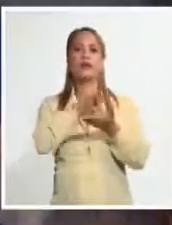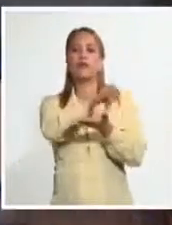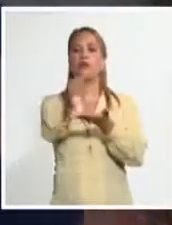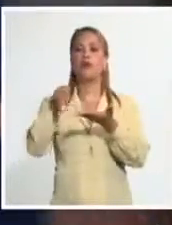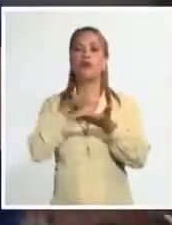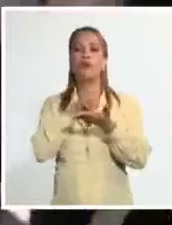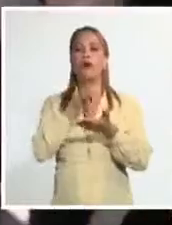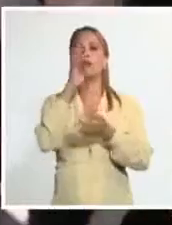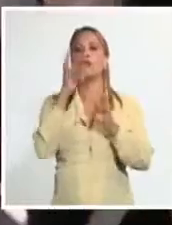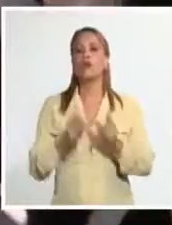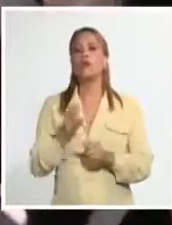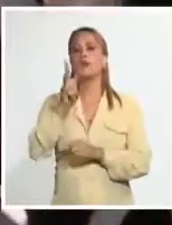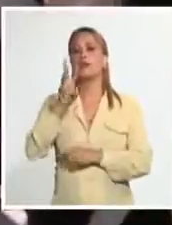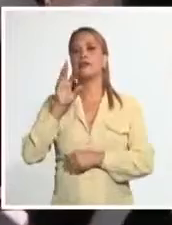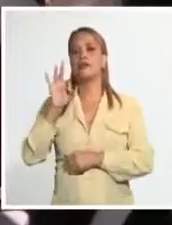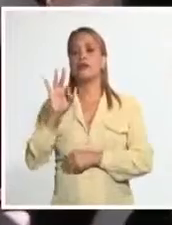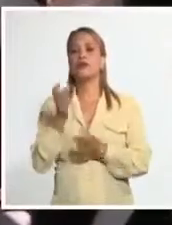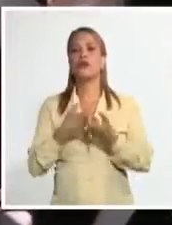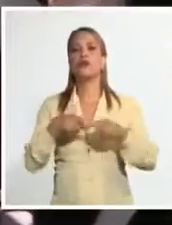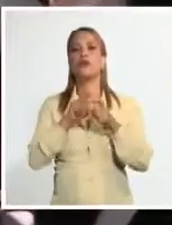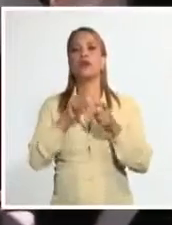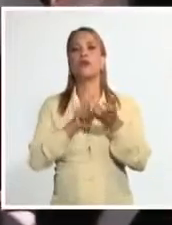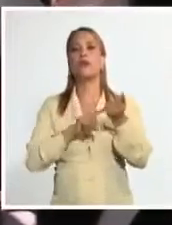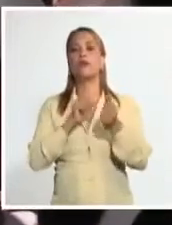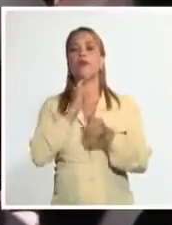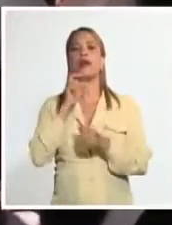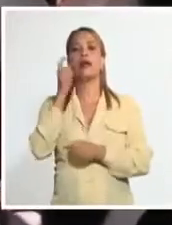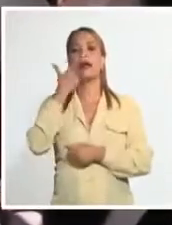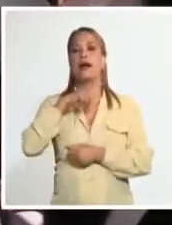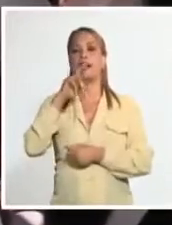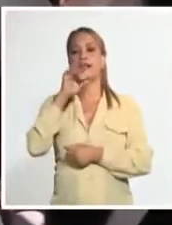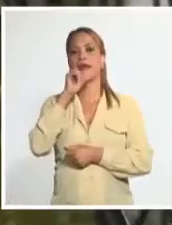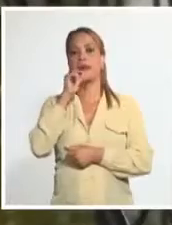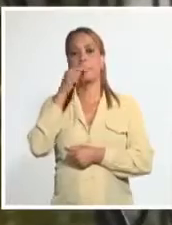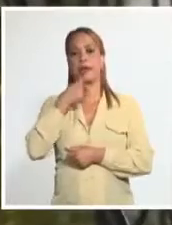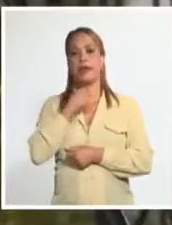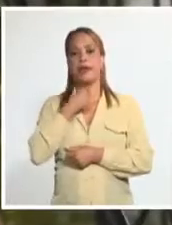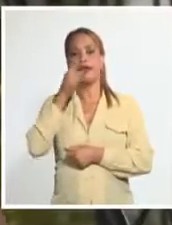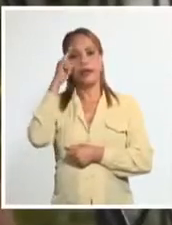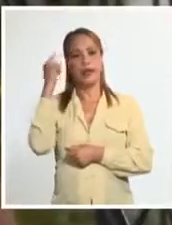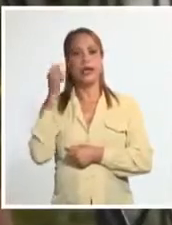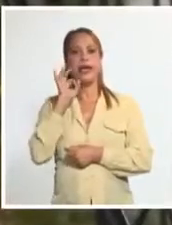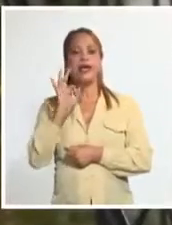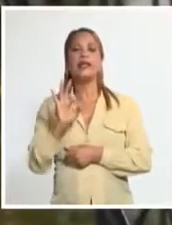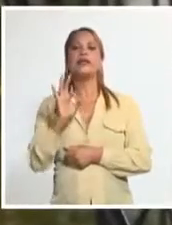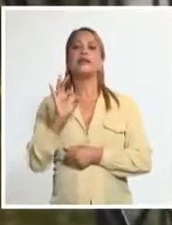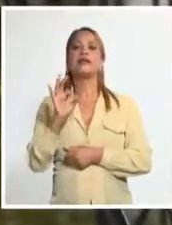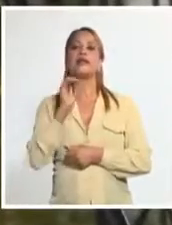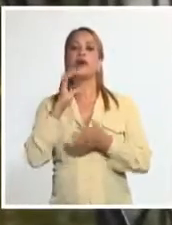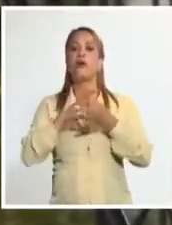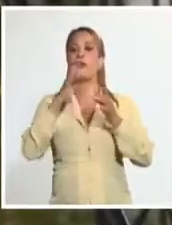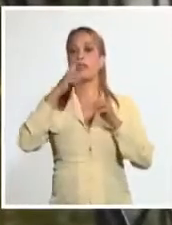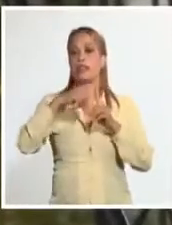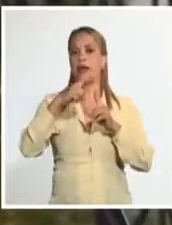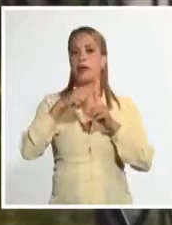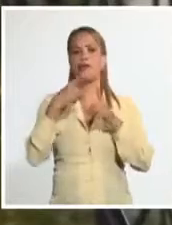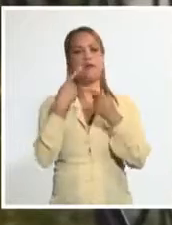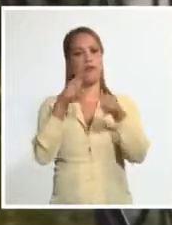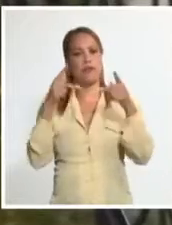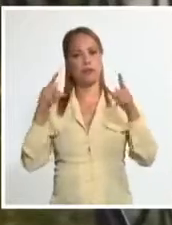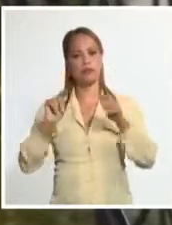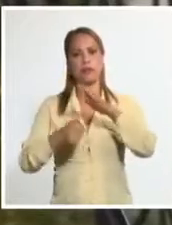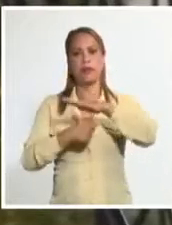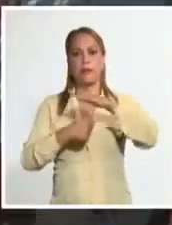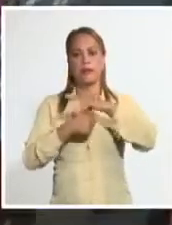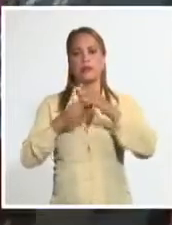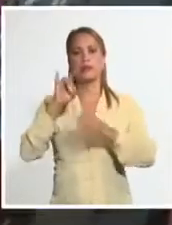circunscripción 38 del Consejo Popular Caribe en la capital guantanamera. Con elevada profesionalidad, la presidenta de la Unión